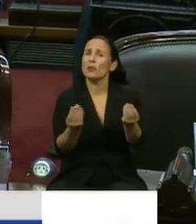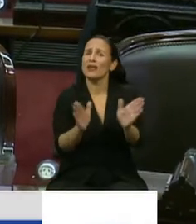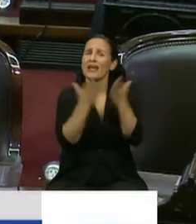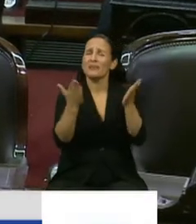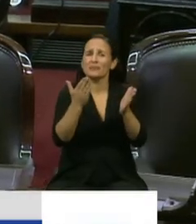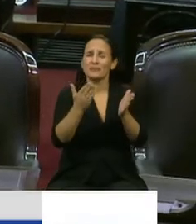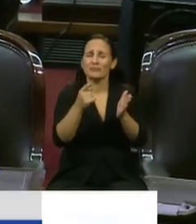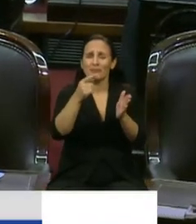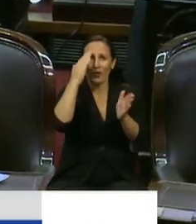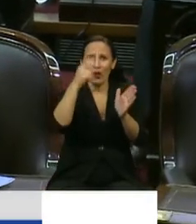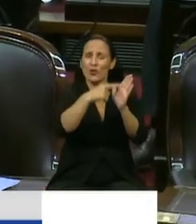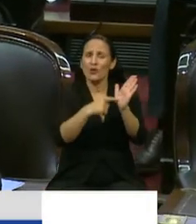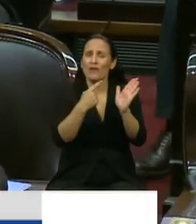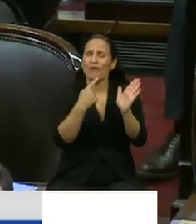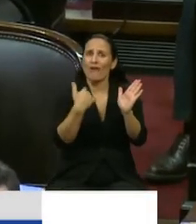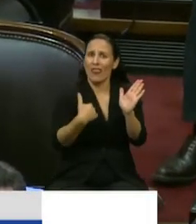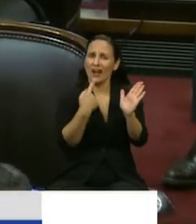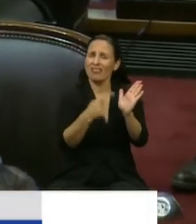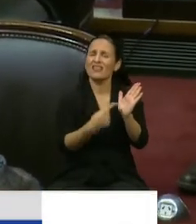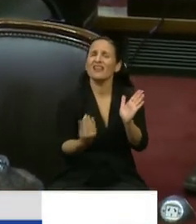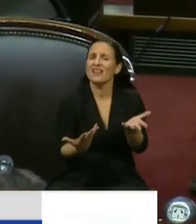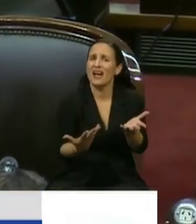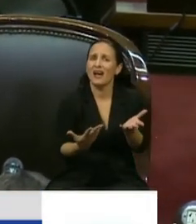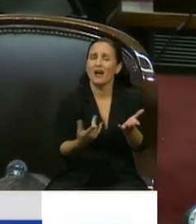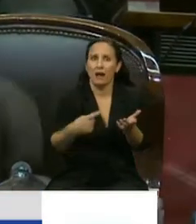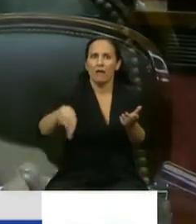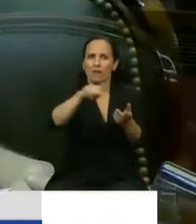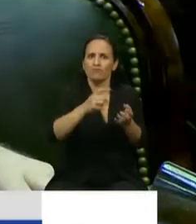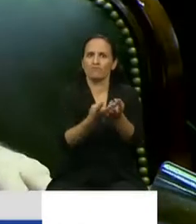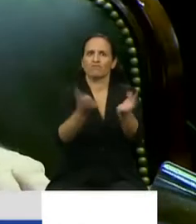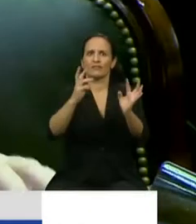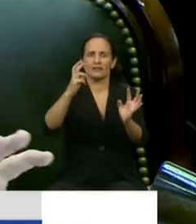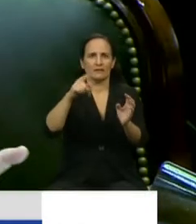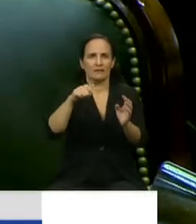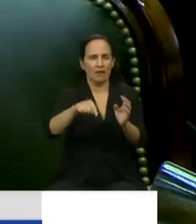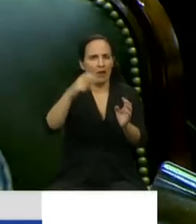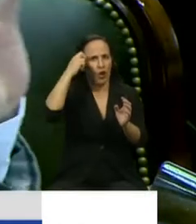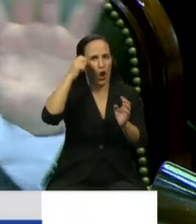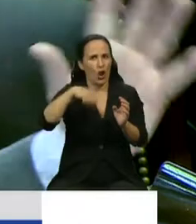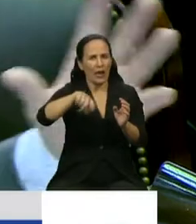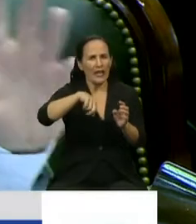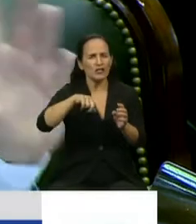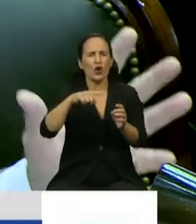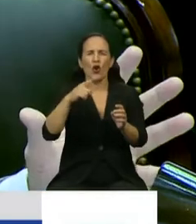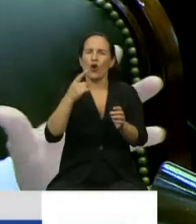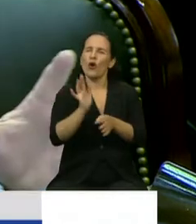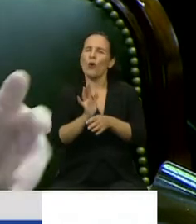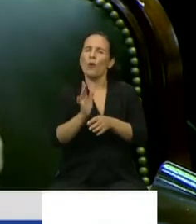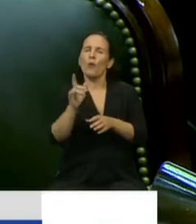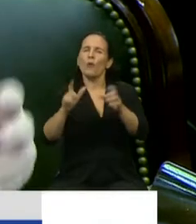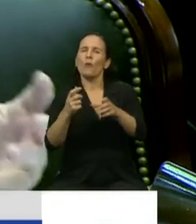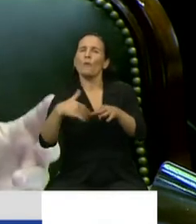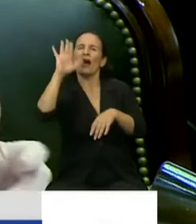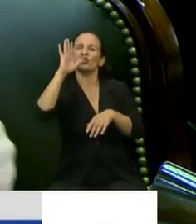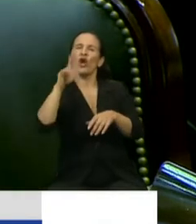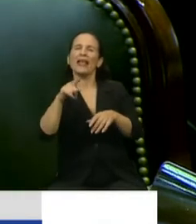de la Argentina hace que el Congreso tenga facultades en donde en la construcción de las mayorías para